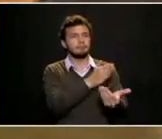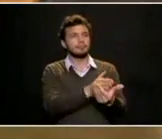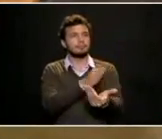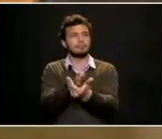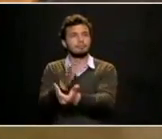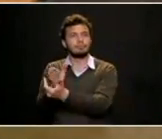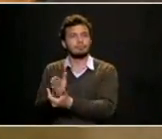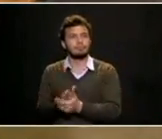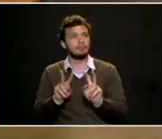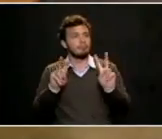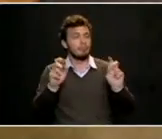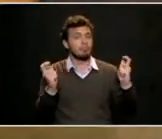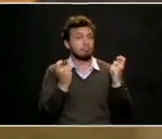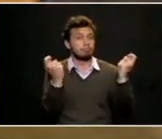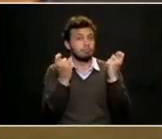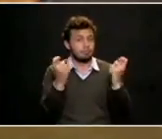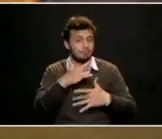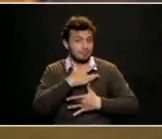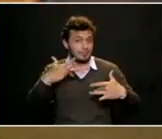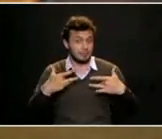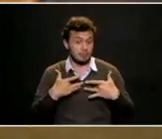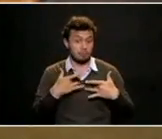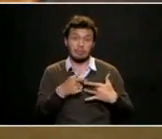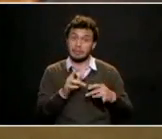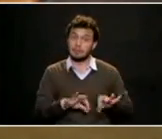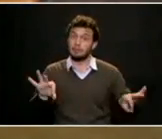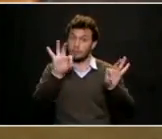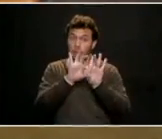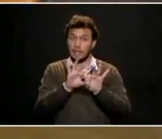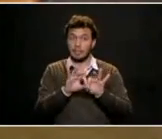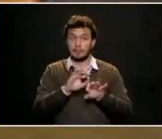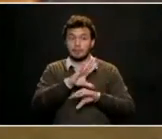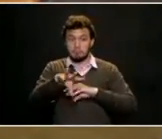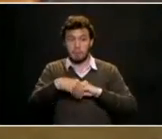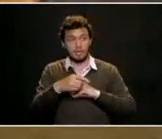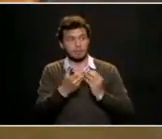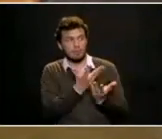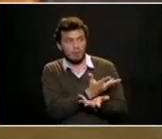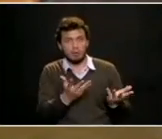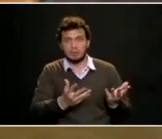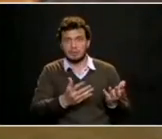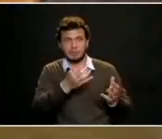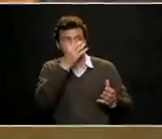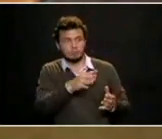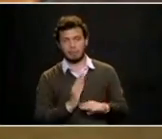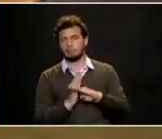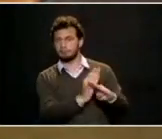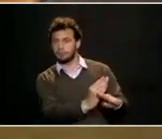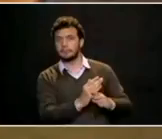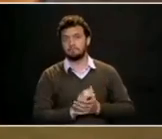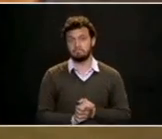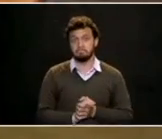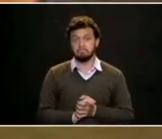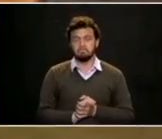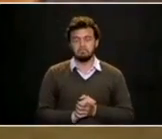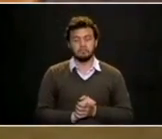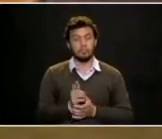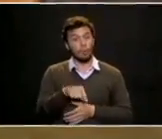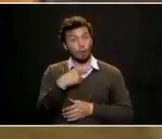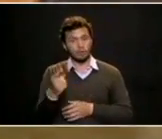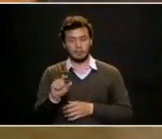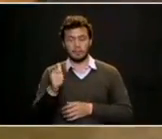de promoción y prevención será muy importante en nuestro gobierno. Un tema muy claro. Con el 10% de la OPC